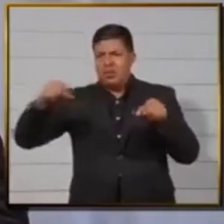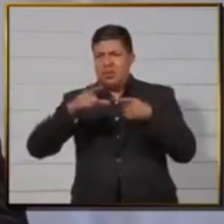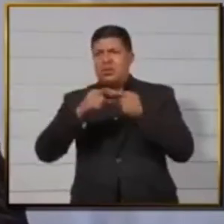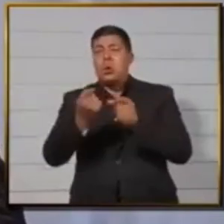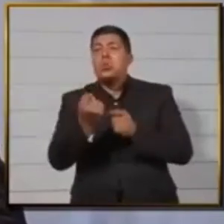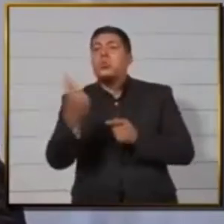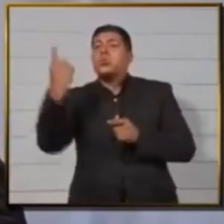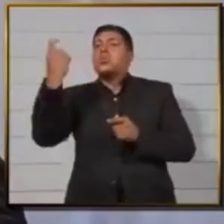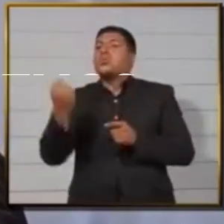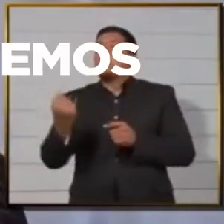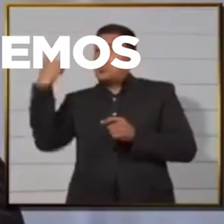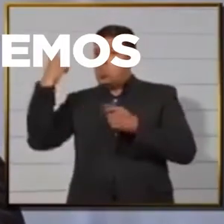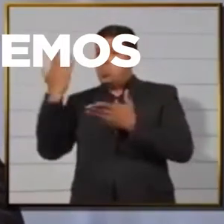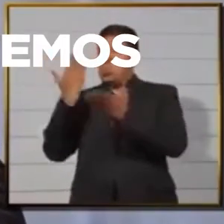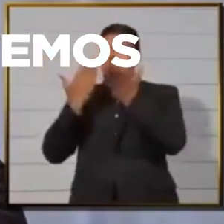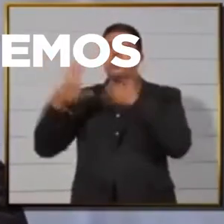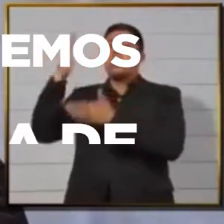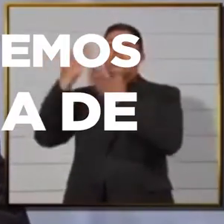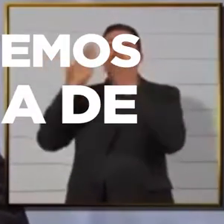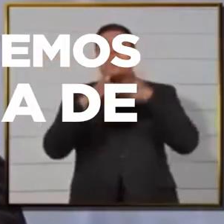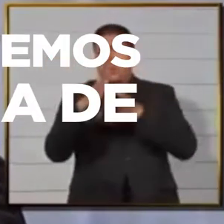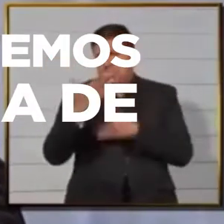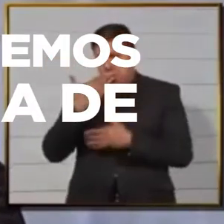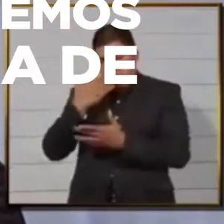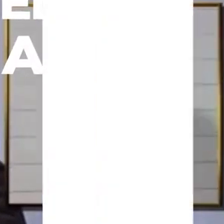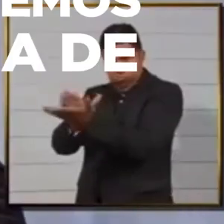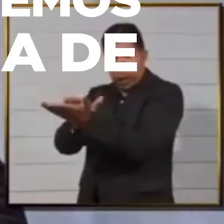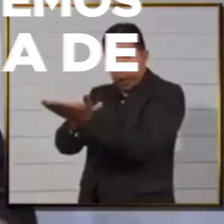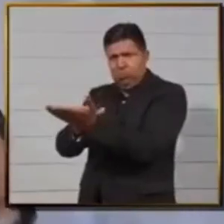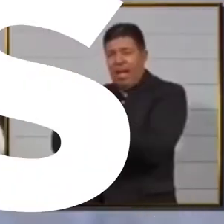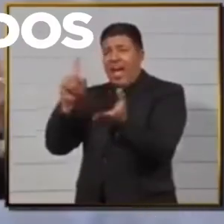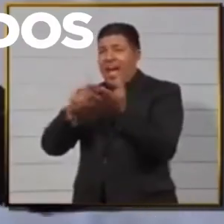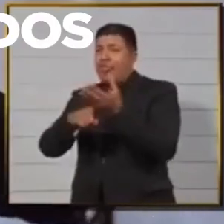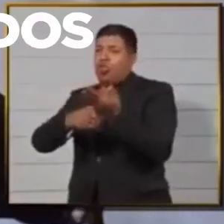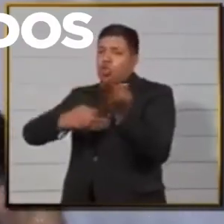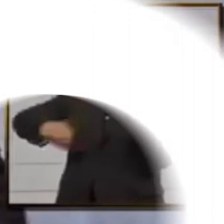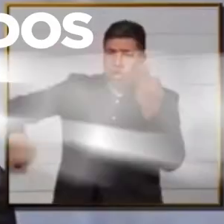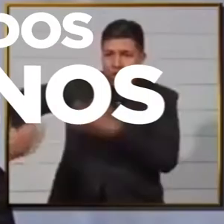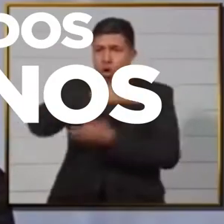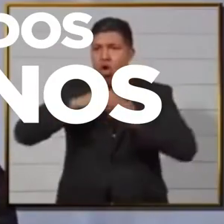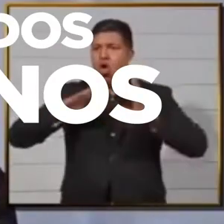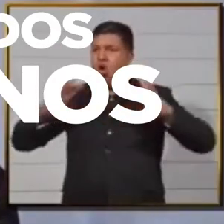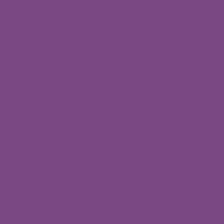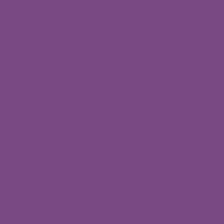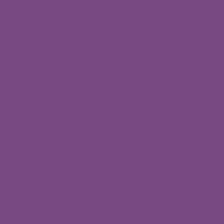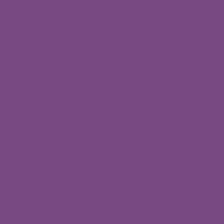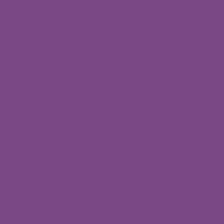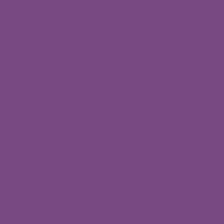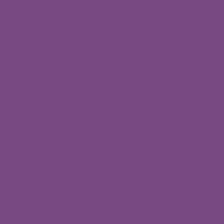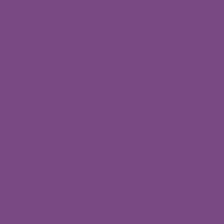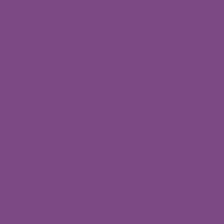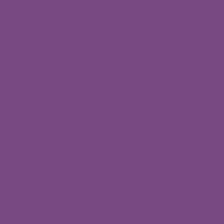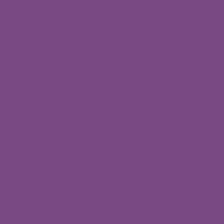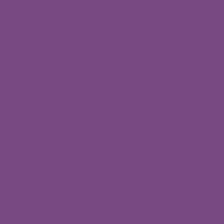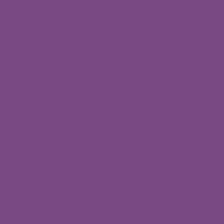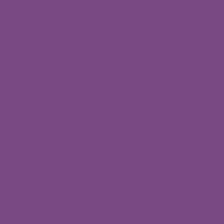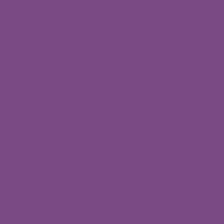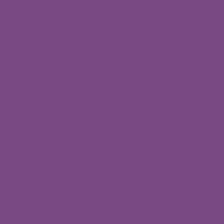bueno los aplaudo pero yo quiero que contemos una sola historia de éxito la de todas y todos los zapopanos